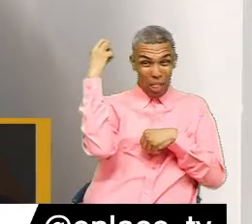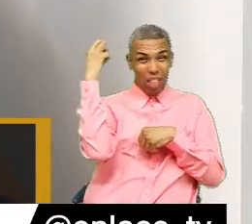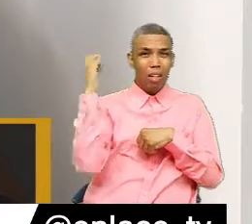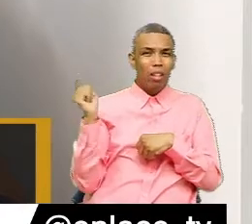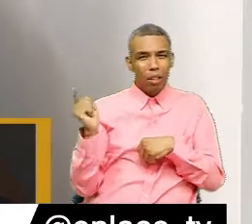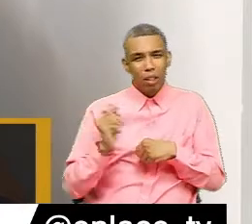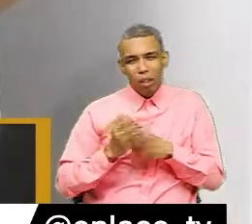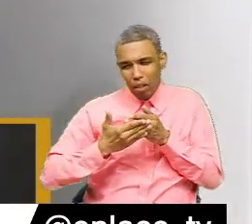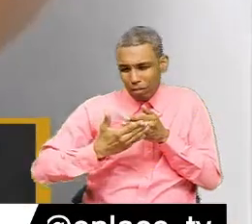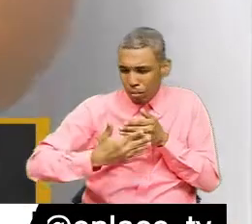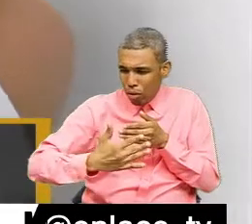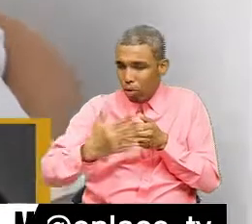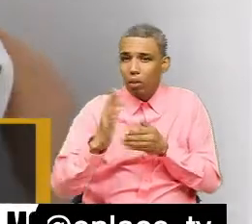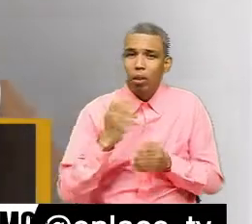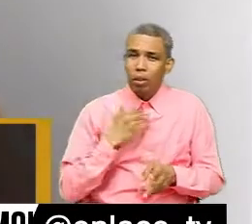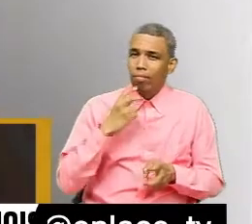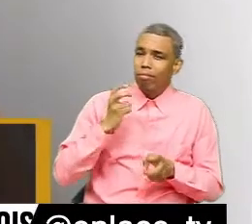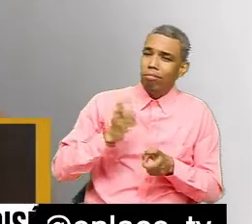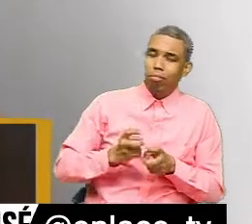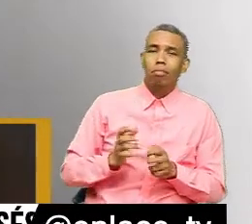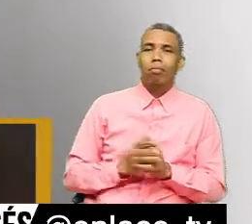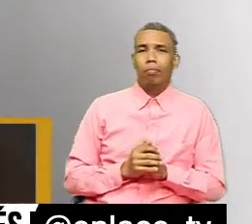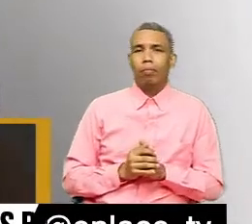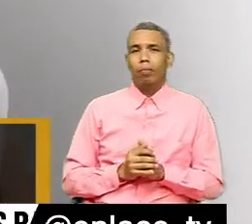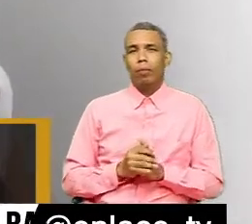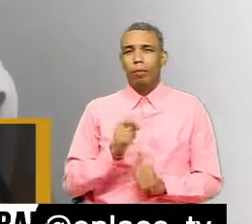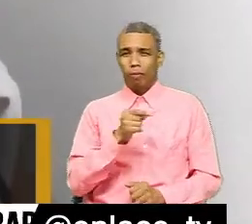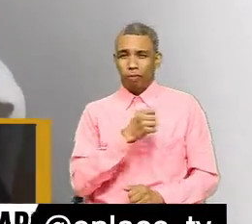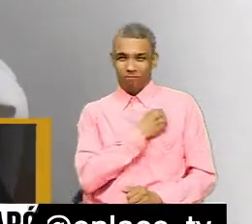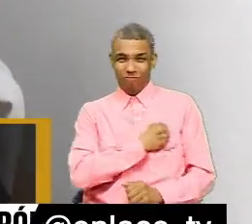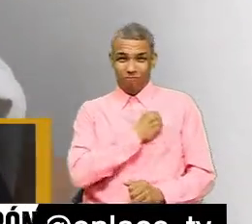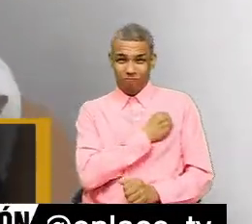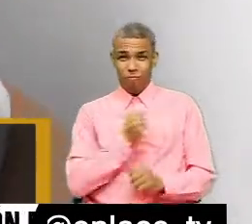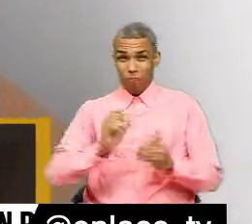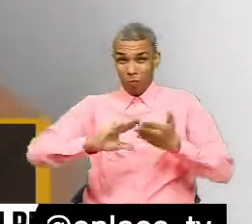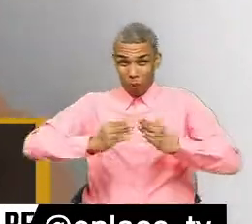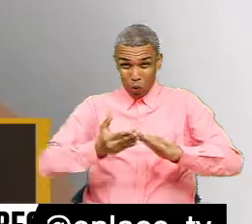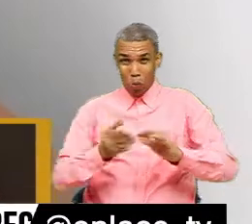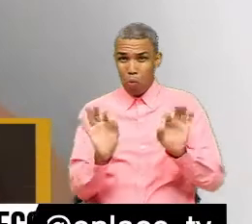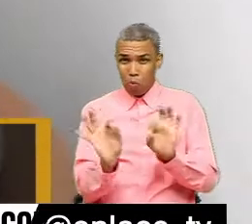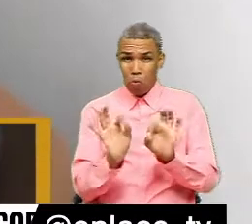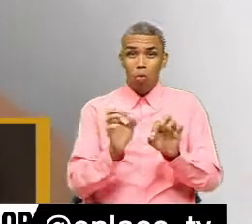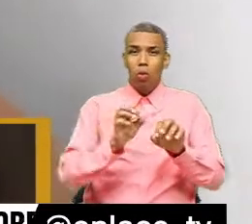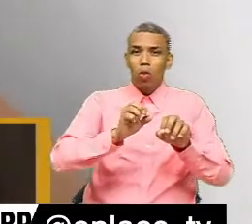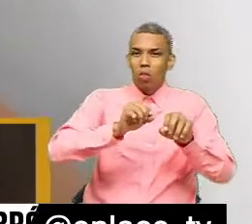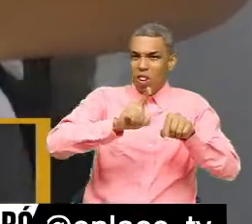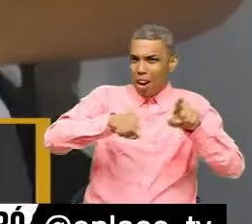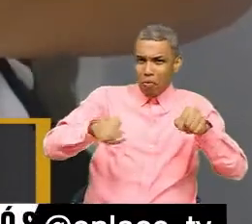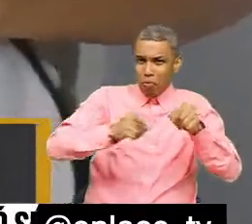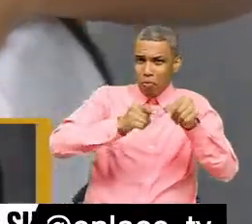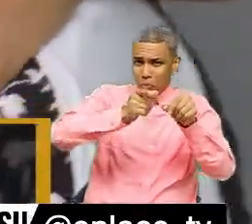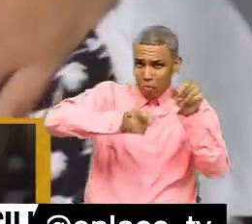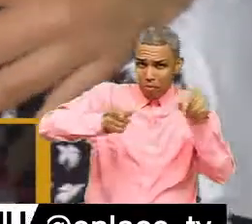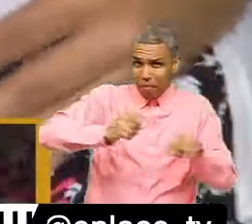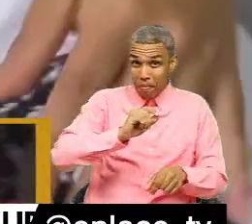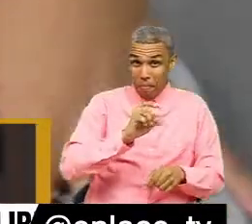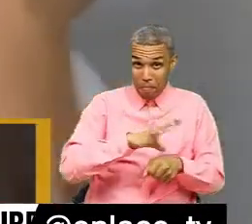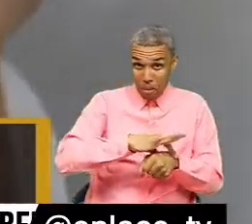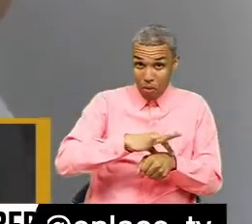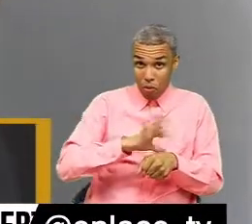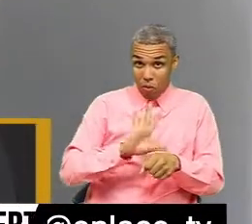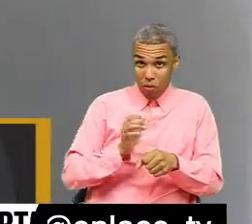base natural. El llamado es para que aquellos especialistas y comunidad en general que se sienta identificada, para que todos ayuden